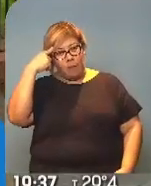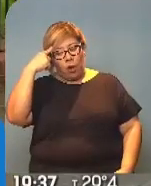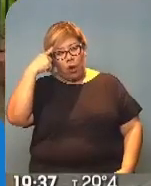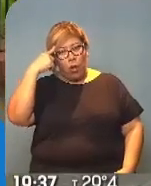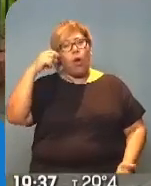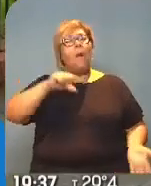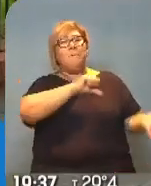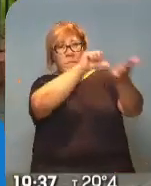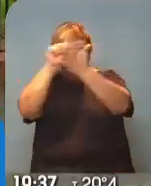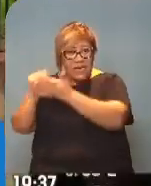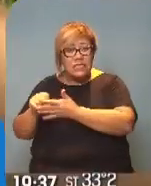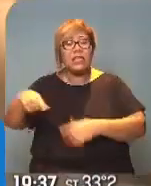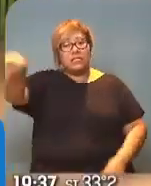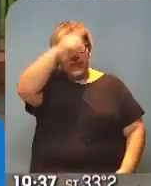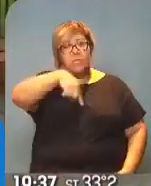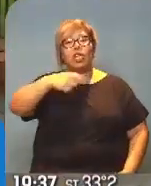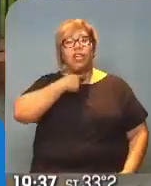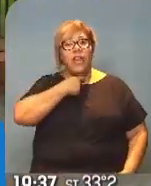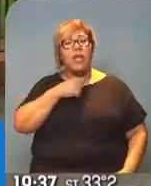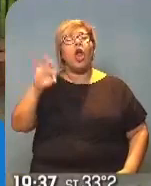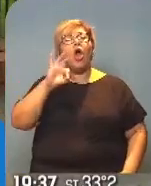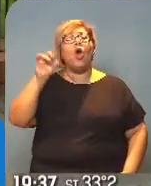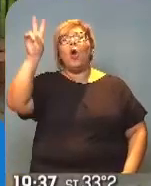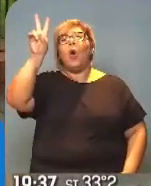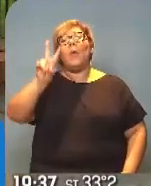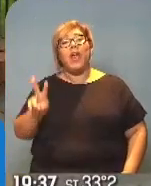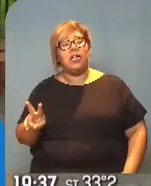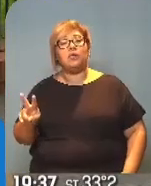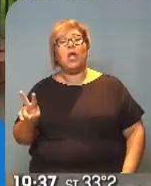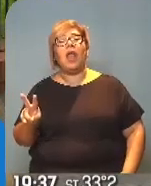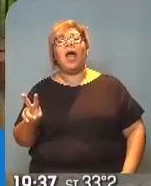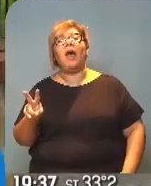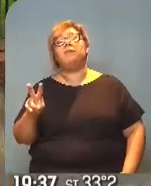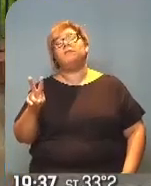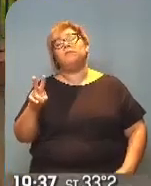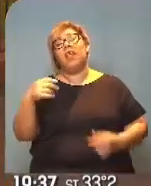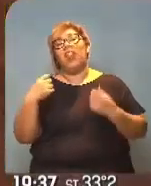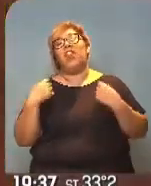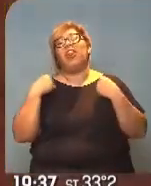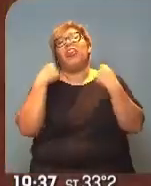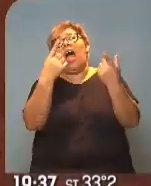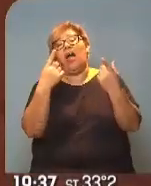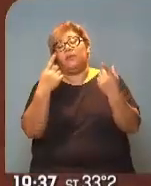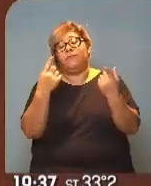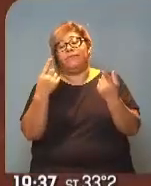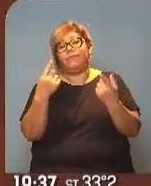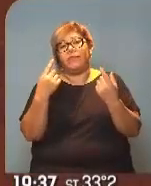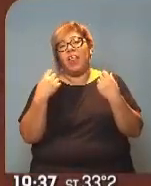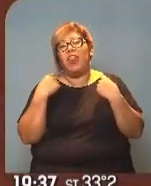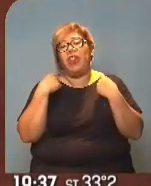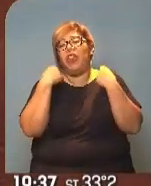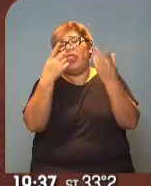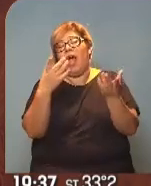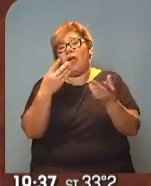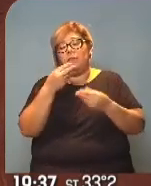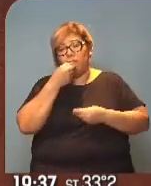pueblos o le entregamos nuestra soberanía a las potencias extranjeras? Allí está esta opinión y la